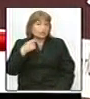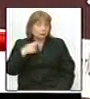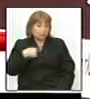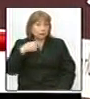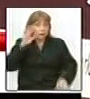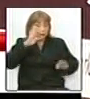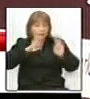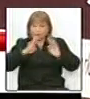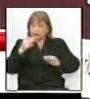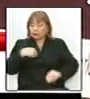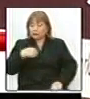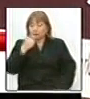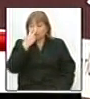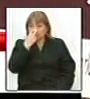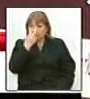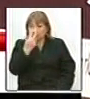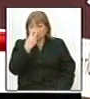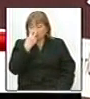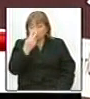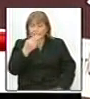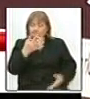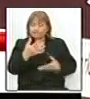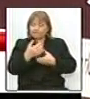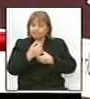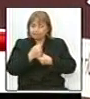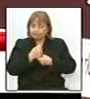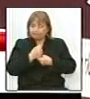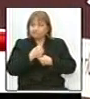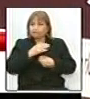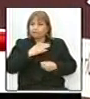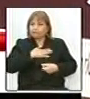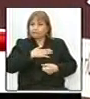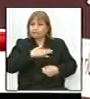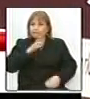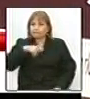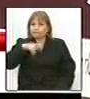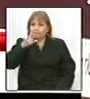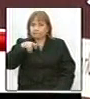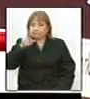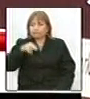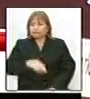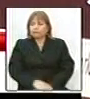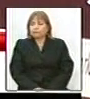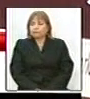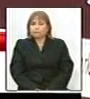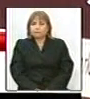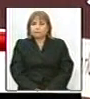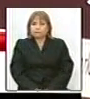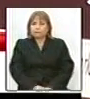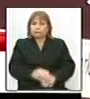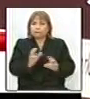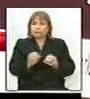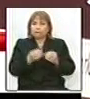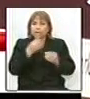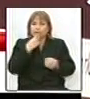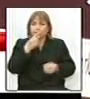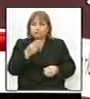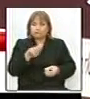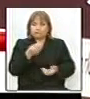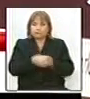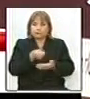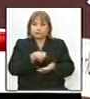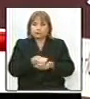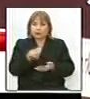porque sí veo y lo percibo, y también en mi región, cómo se manejan los